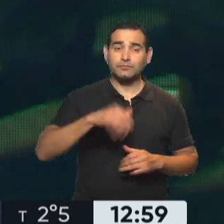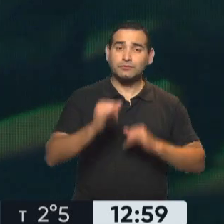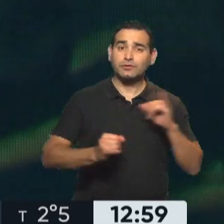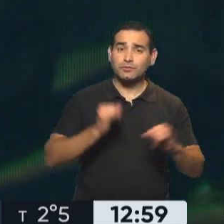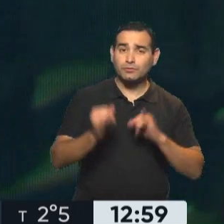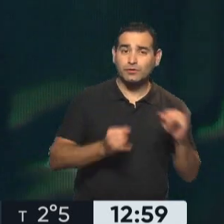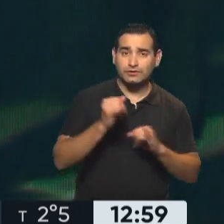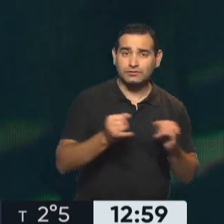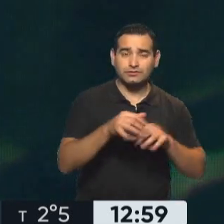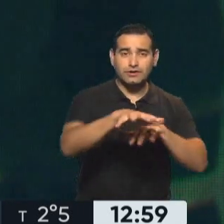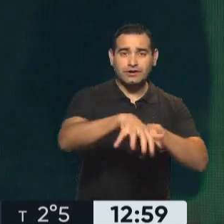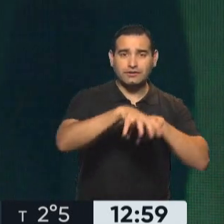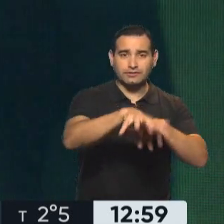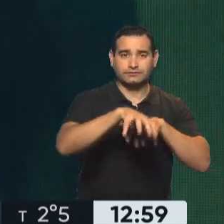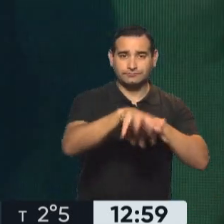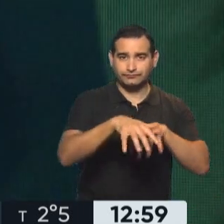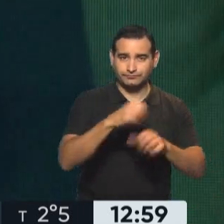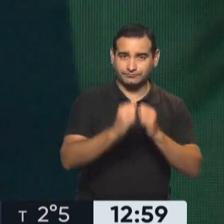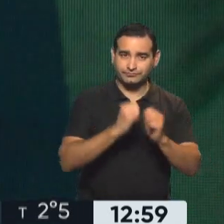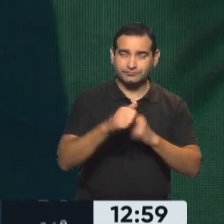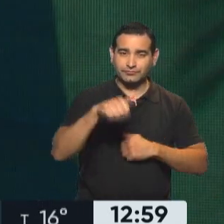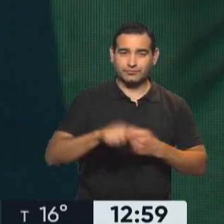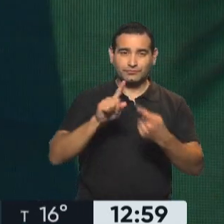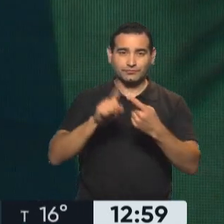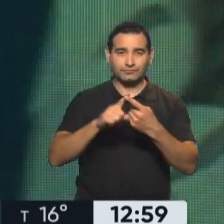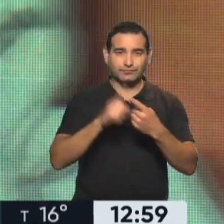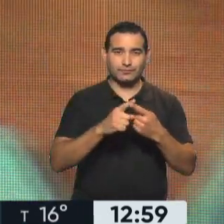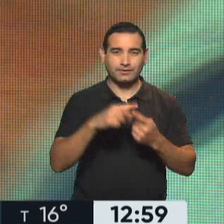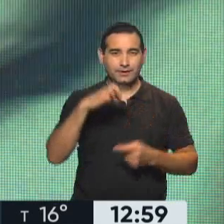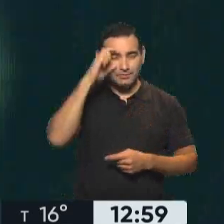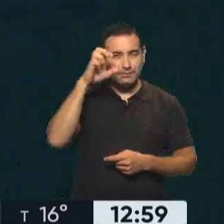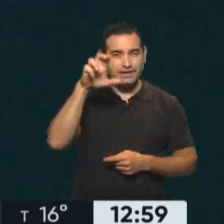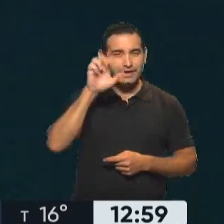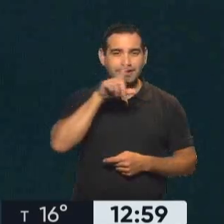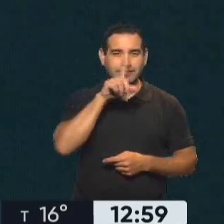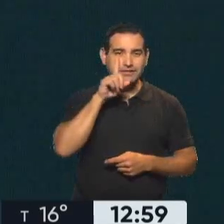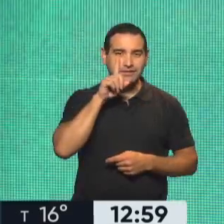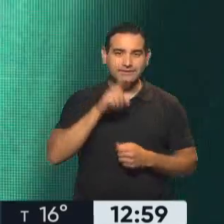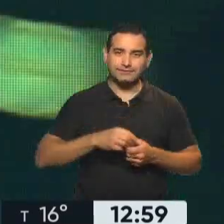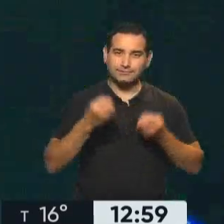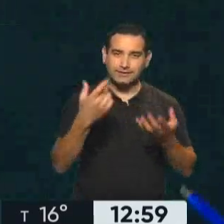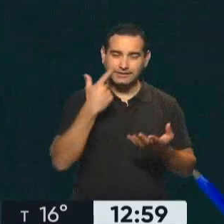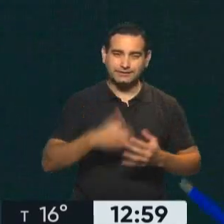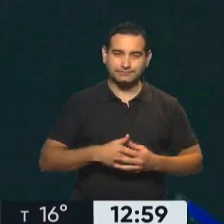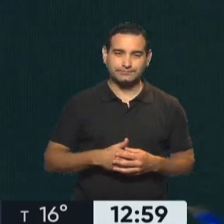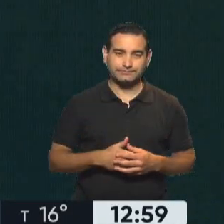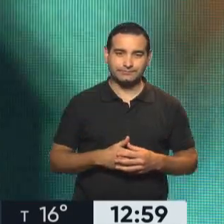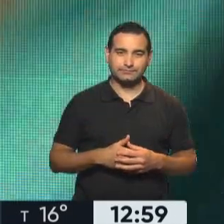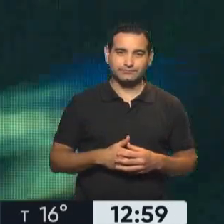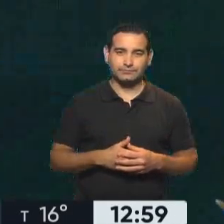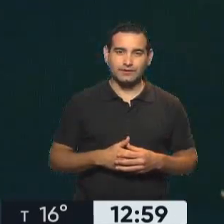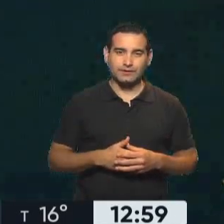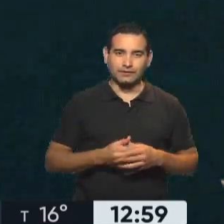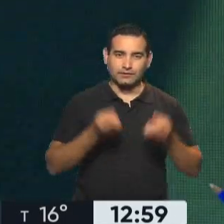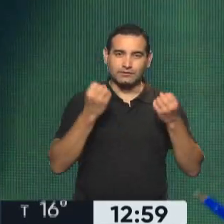hablar del sector agropecuario y en este caso ya estamos en contacto con Pedro Peretti. ¿Cómo estás, Pedro? Buen mediodía. ¿Qué tal,